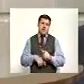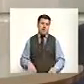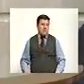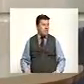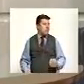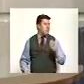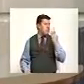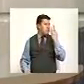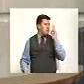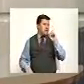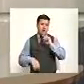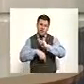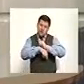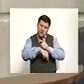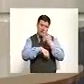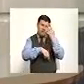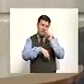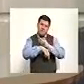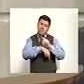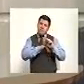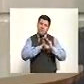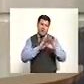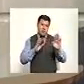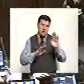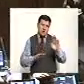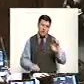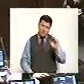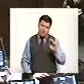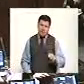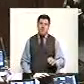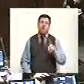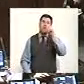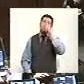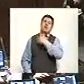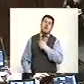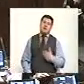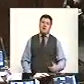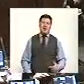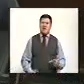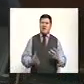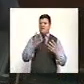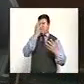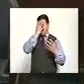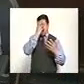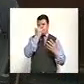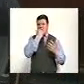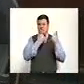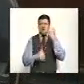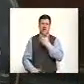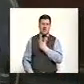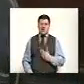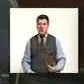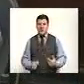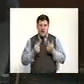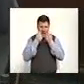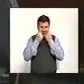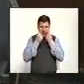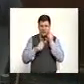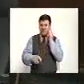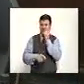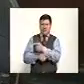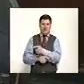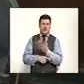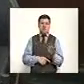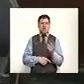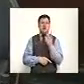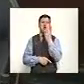30 segundos más, senador, y no un segundo más. Presidente, es una aberración lo que el presidente Juan Manuel Santos hizo